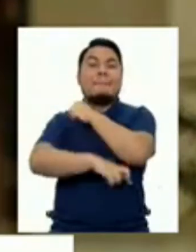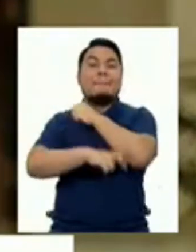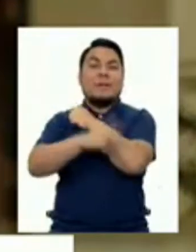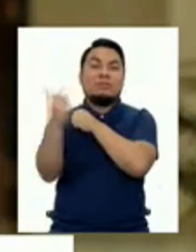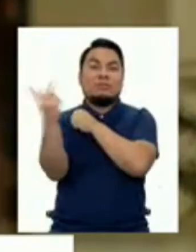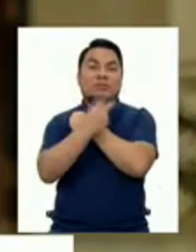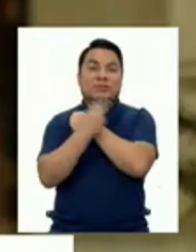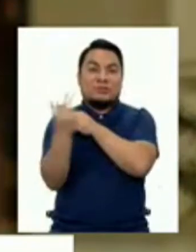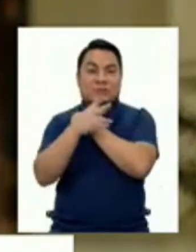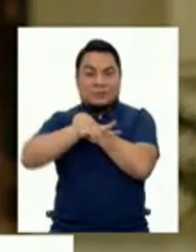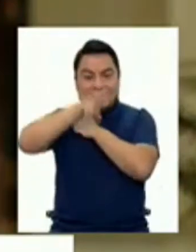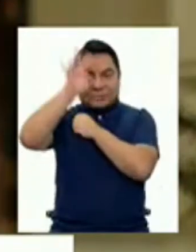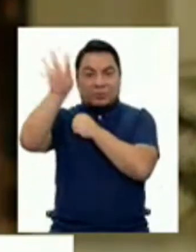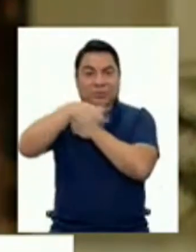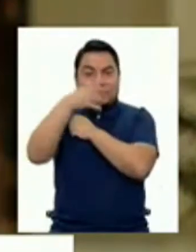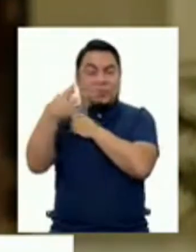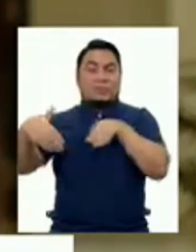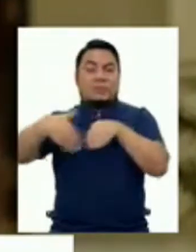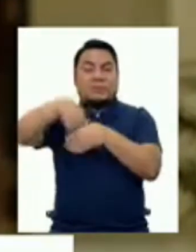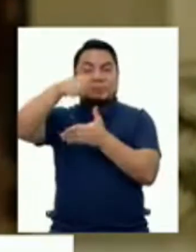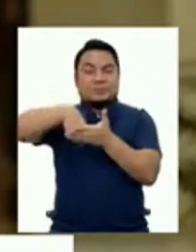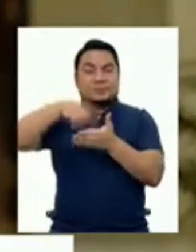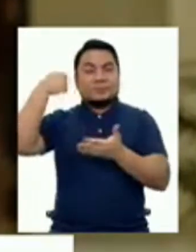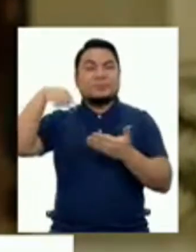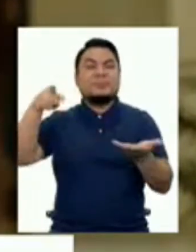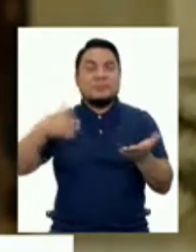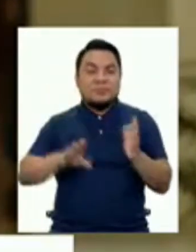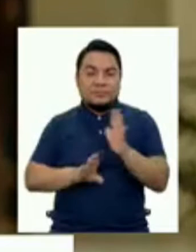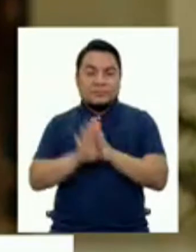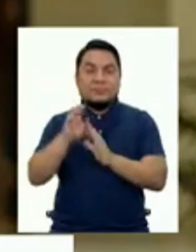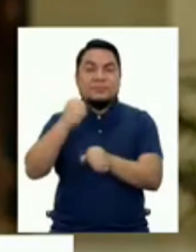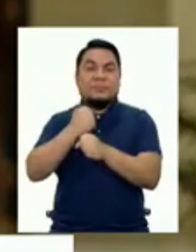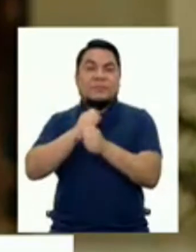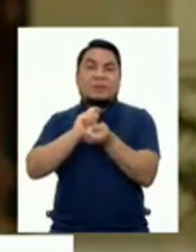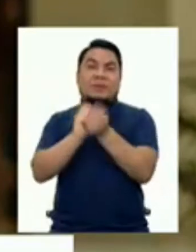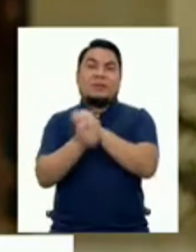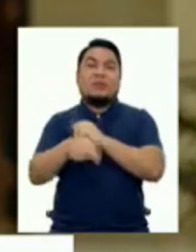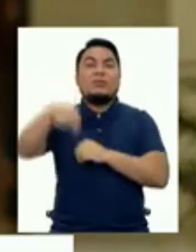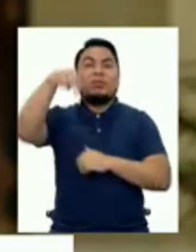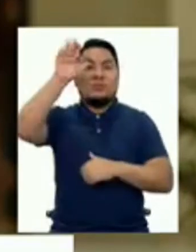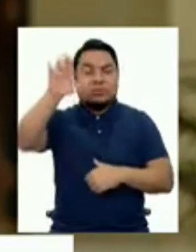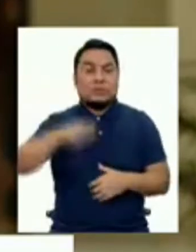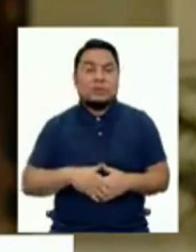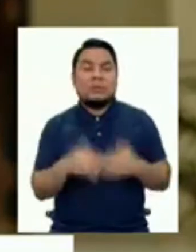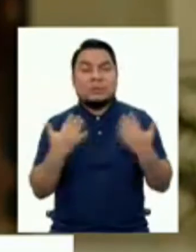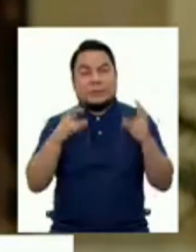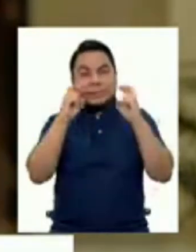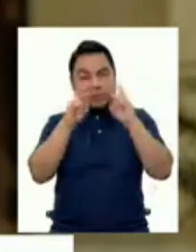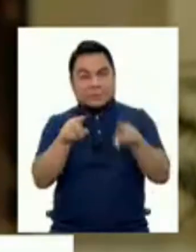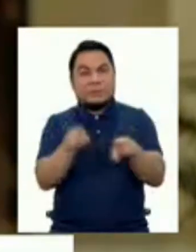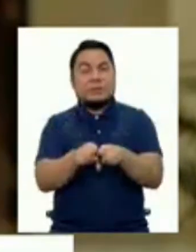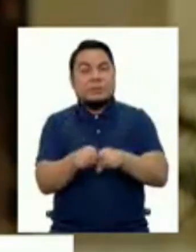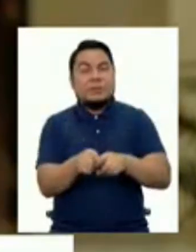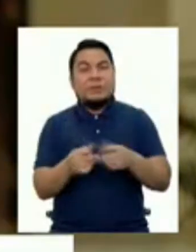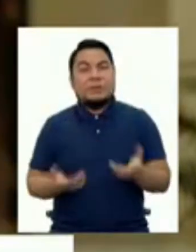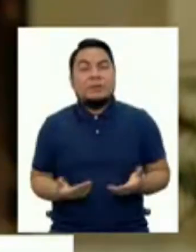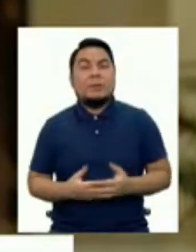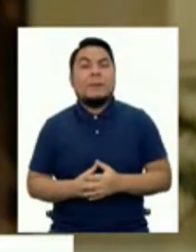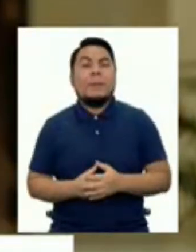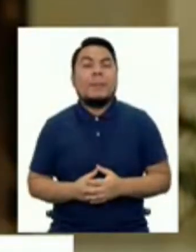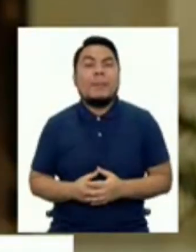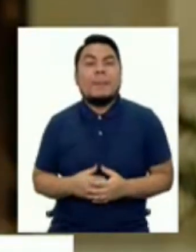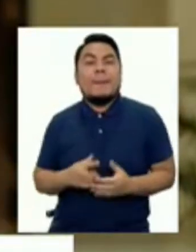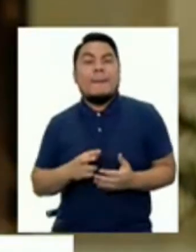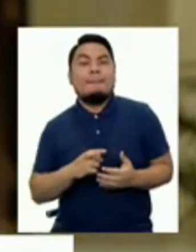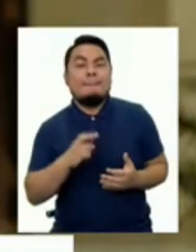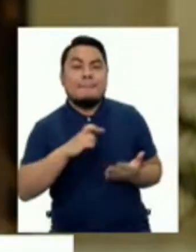gobierno para la reconstrucción del norte, como hemos visto también